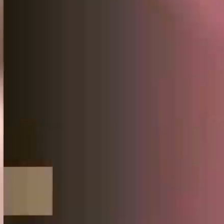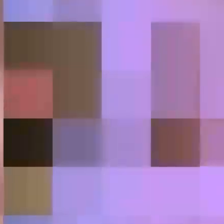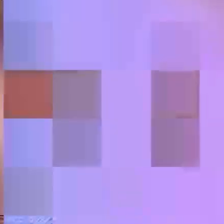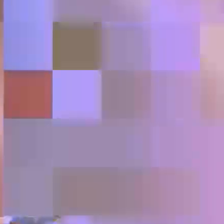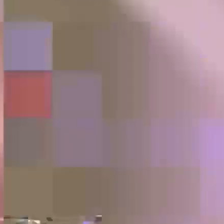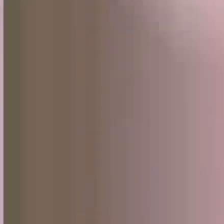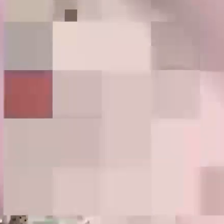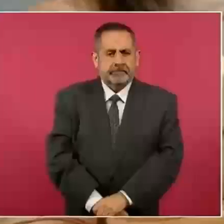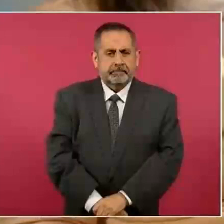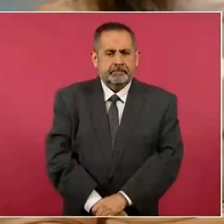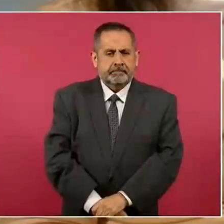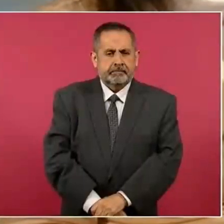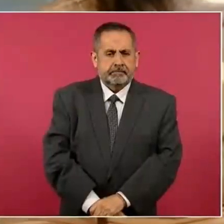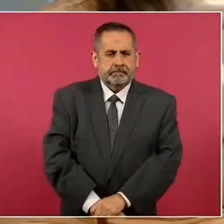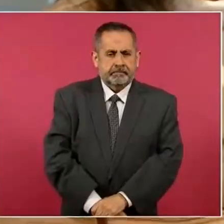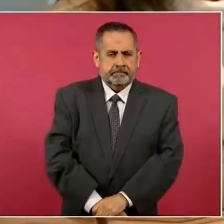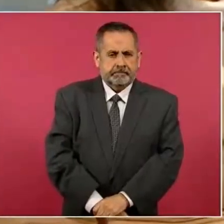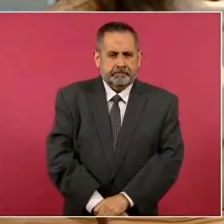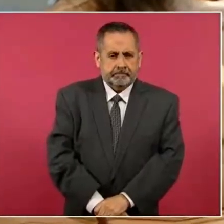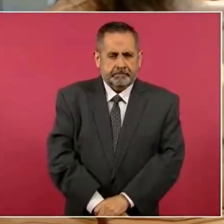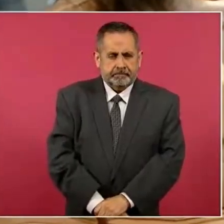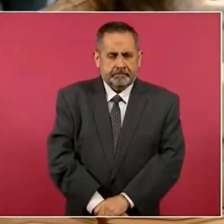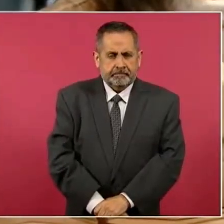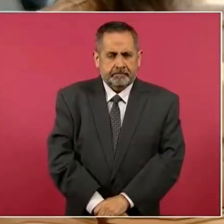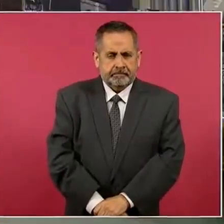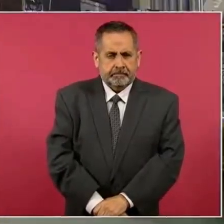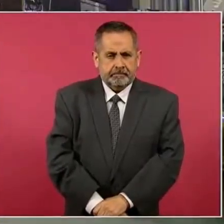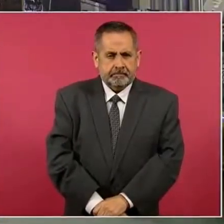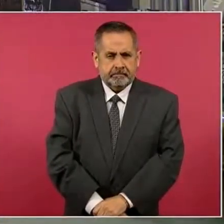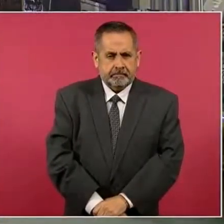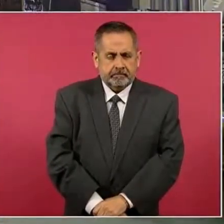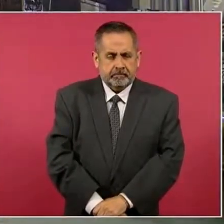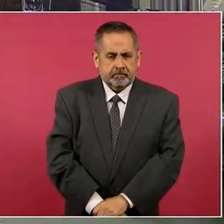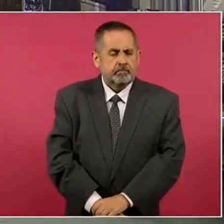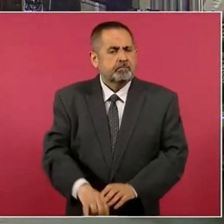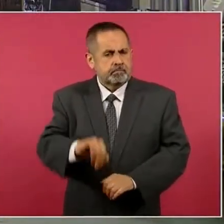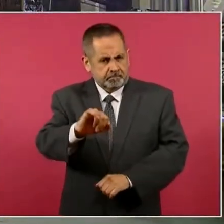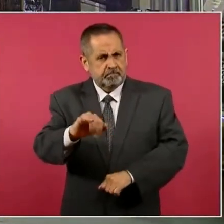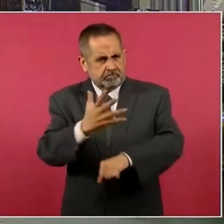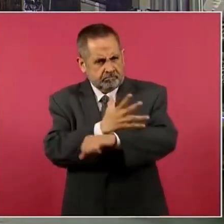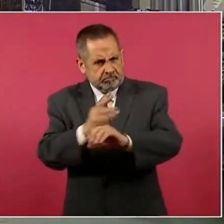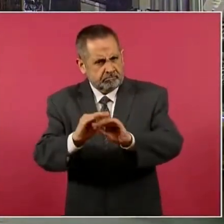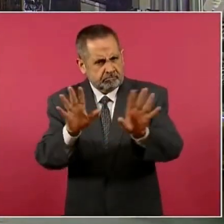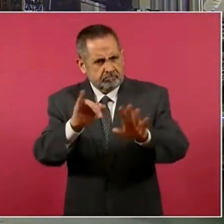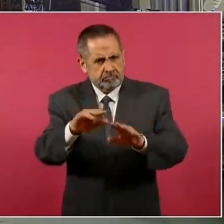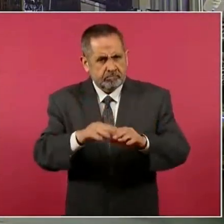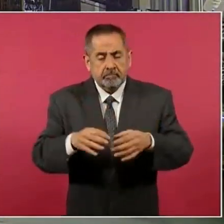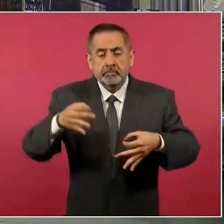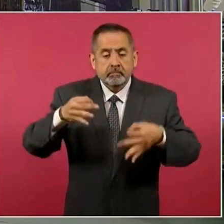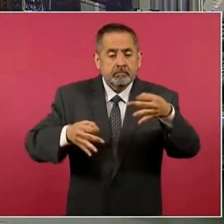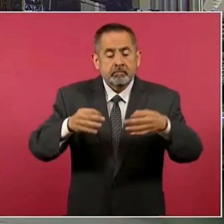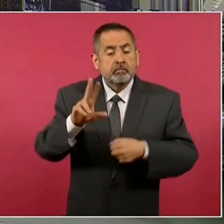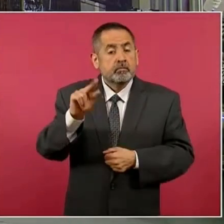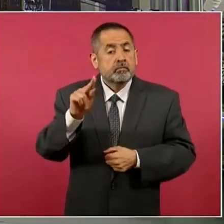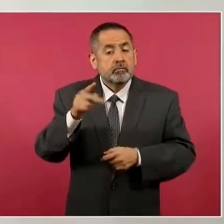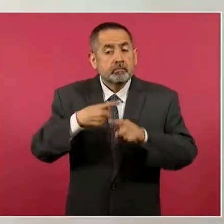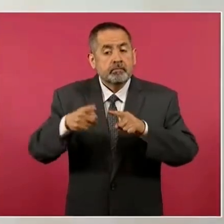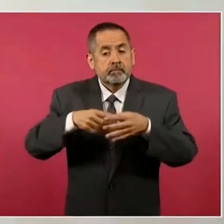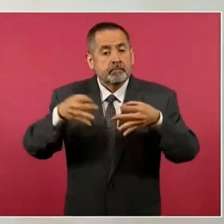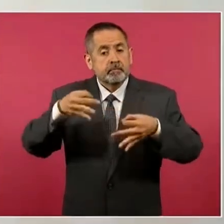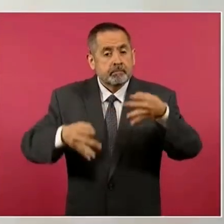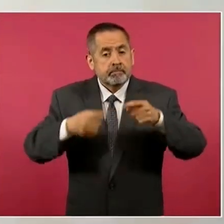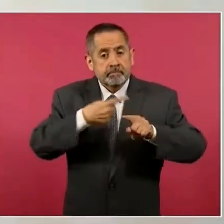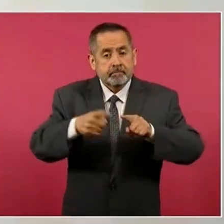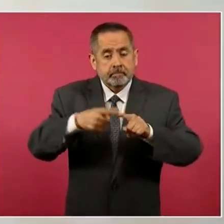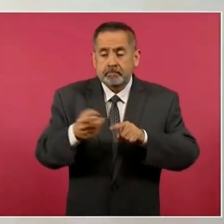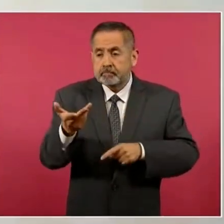qué no hay una transparencia en ese proceso. No, bueno, sí hay transparencia, y son más juicios, son más de 80 juicios laborales